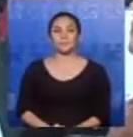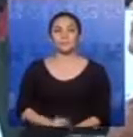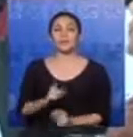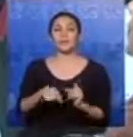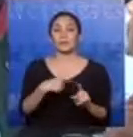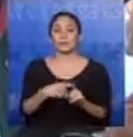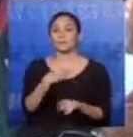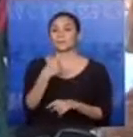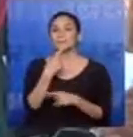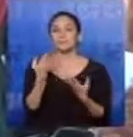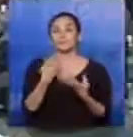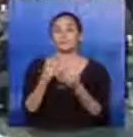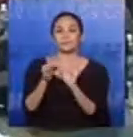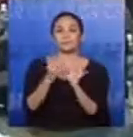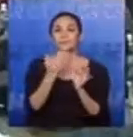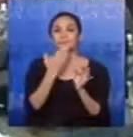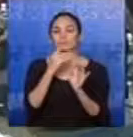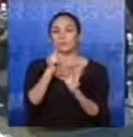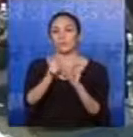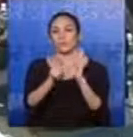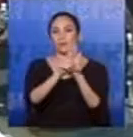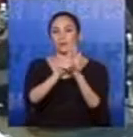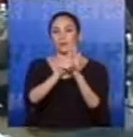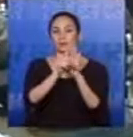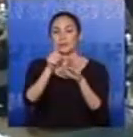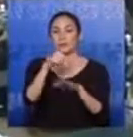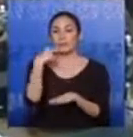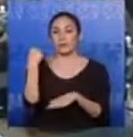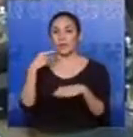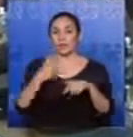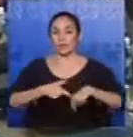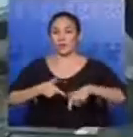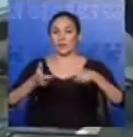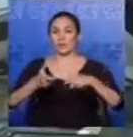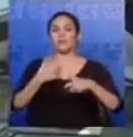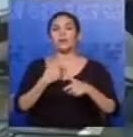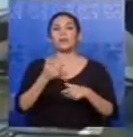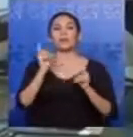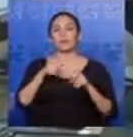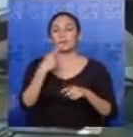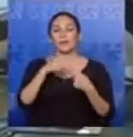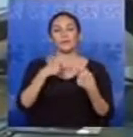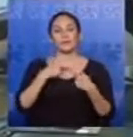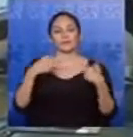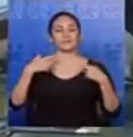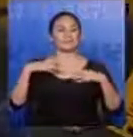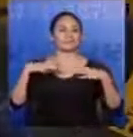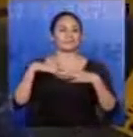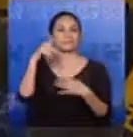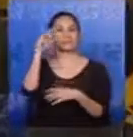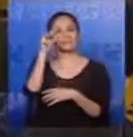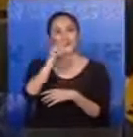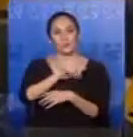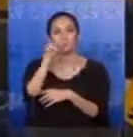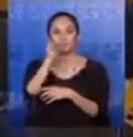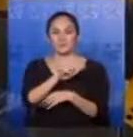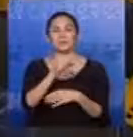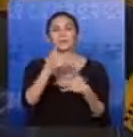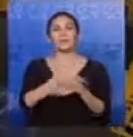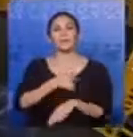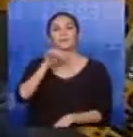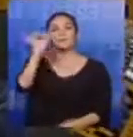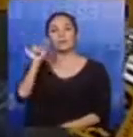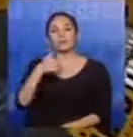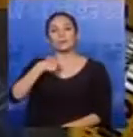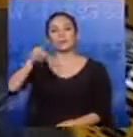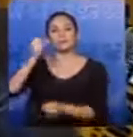oposición presentaron reparos al contenido de la norma, que permite que el feriado de carnaval no sea recuperable. Considero que si hay un impacto económico en